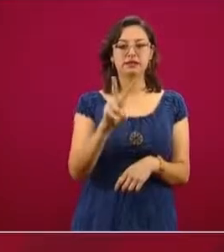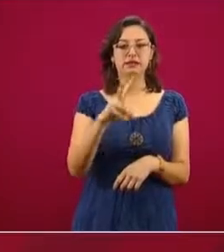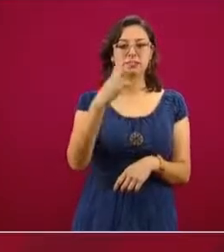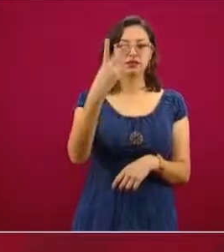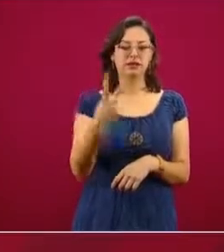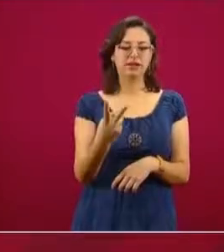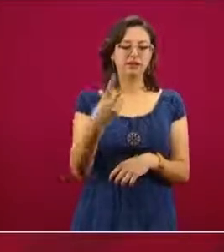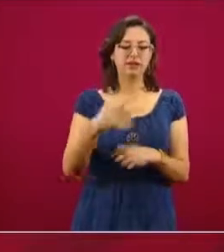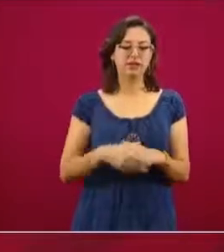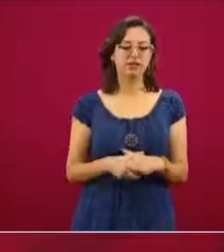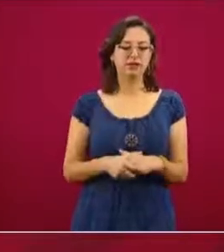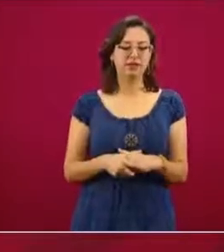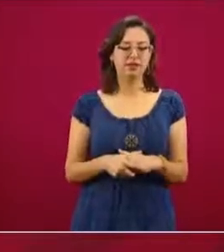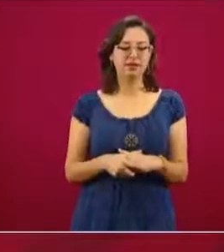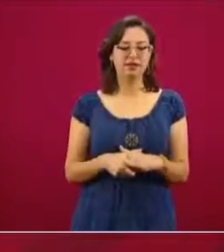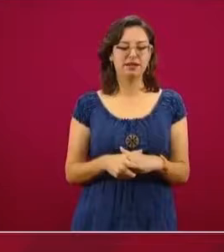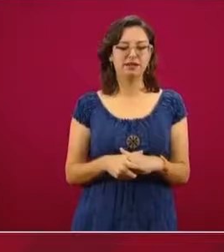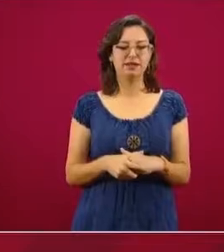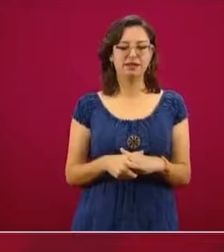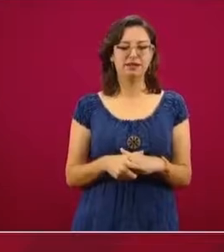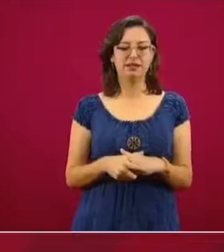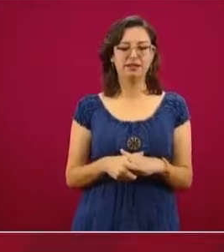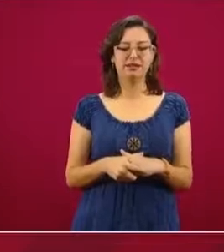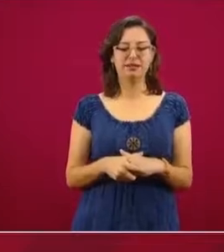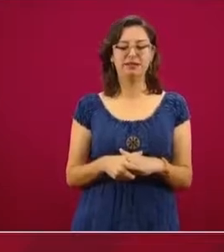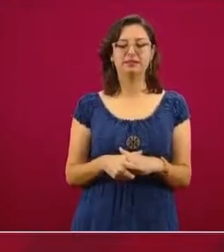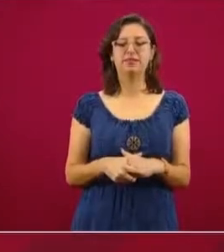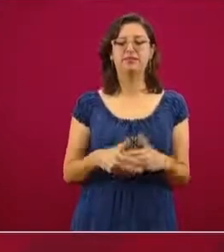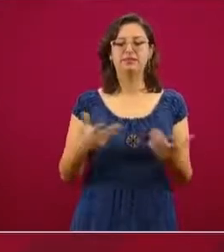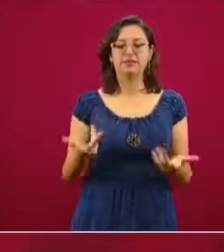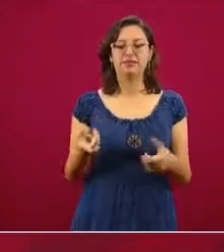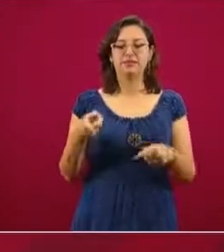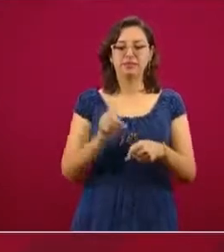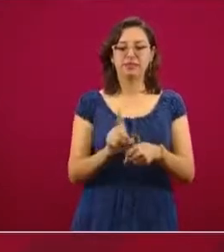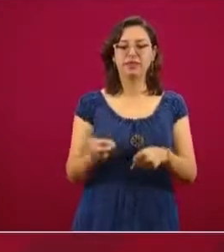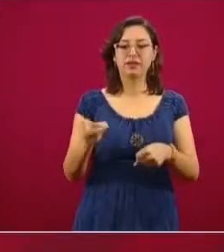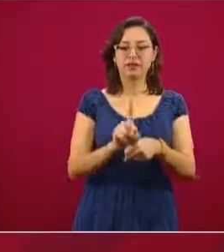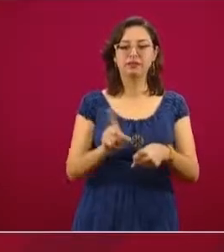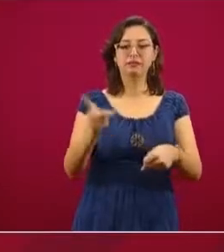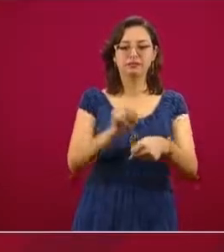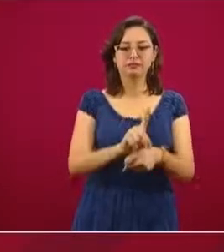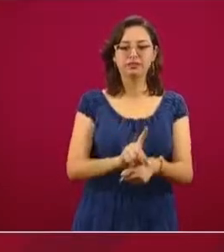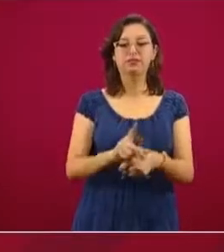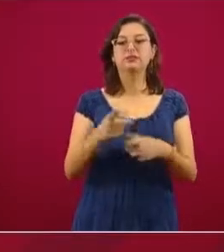temas. El primero es el informe técnico diario que presentará el doctor José Luis Salomía,